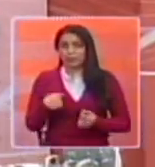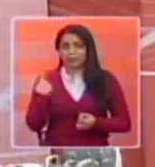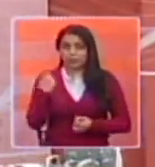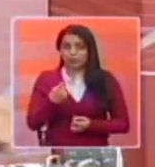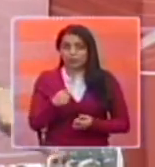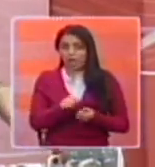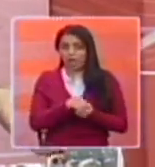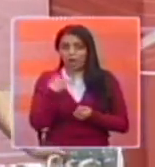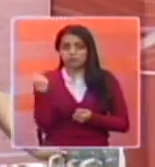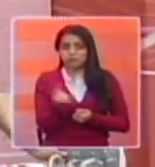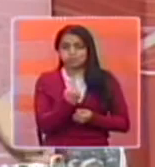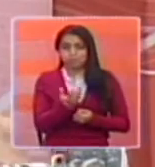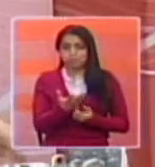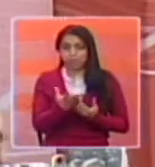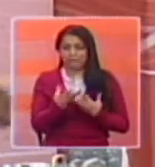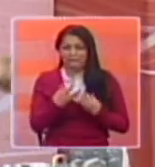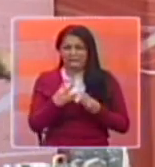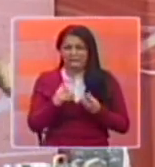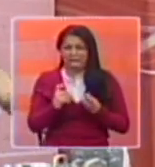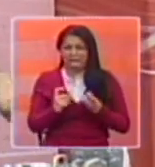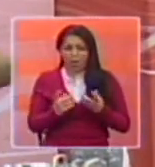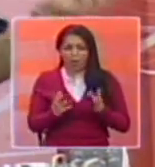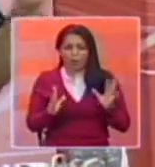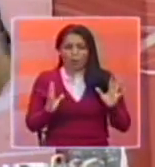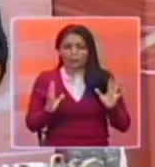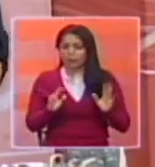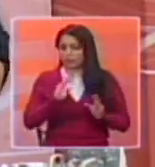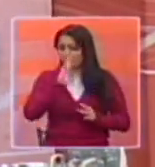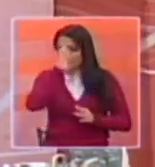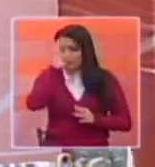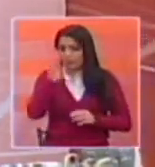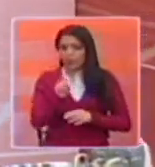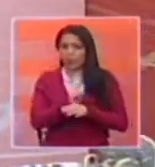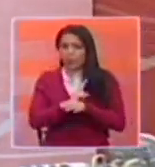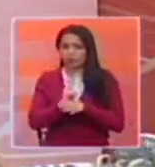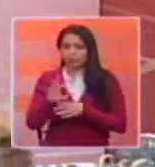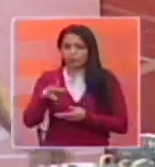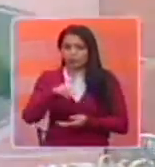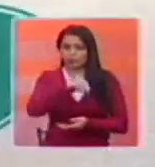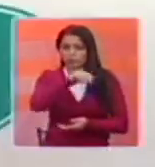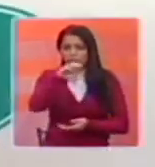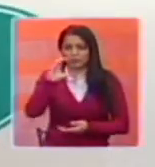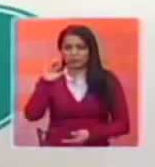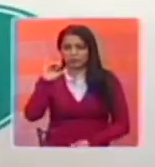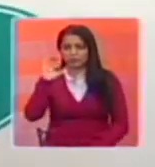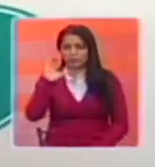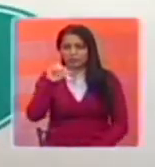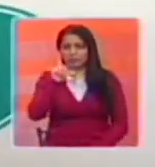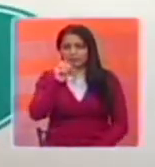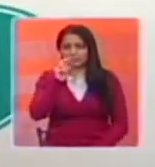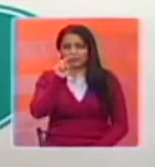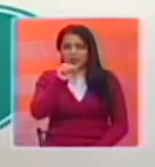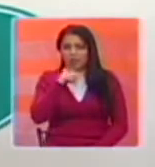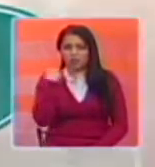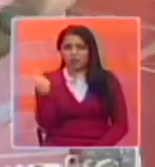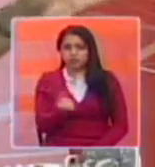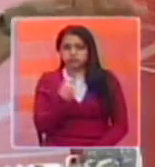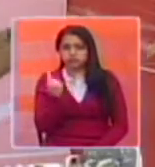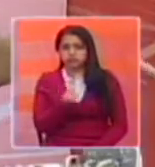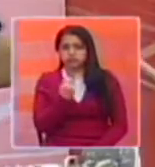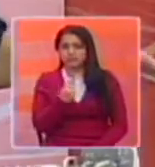va a poner... No. Por eso es que yo uso Ciclón, para poder proteger mi ropa. Tú eres como un Ciclón. Yo soy como un